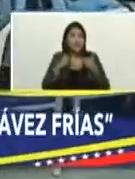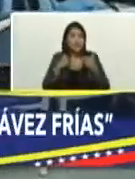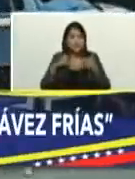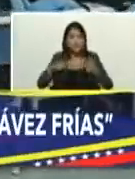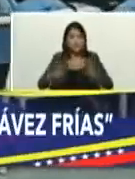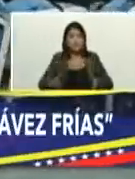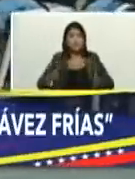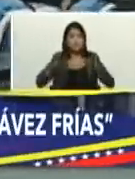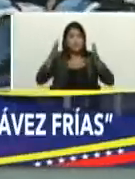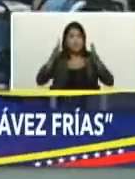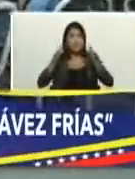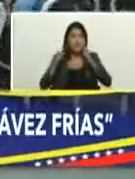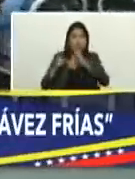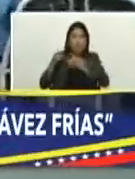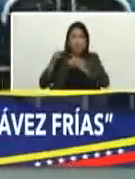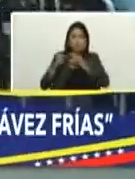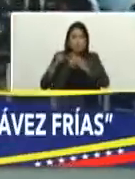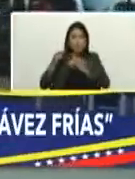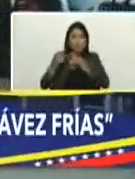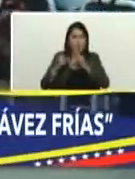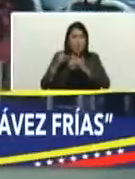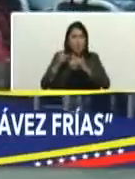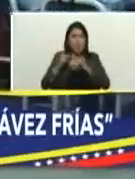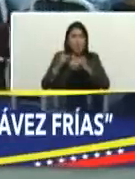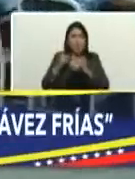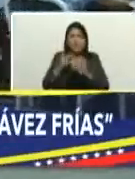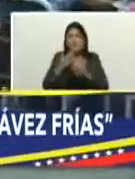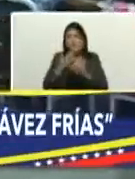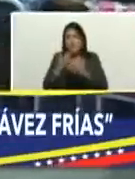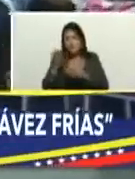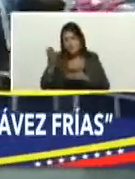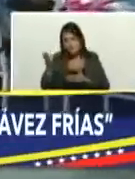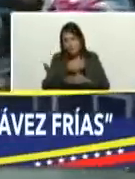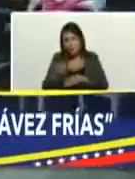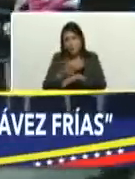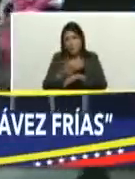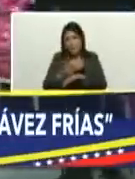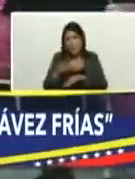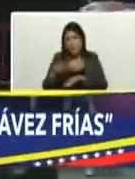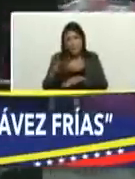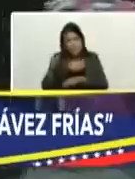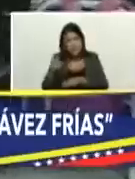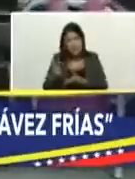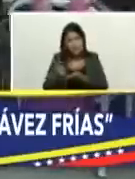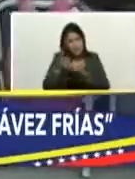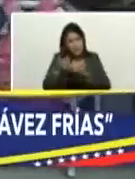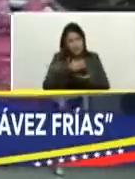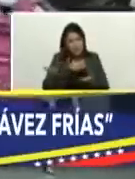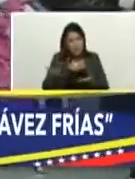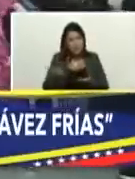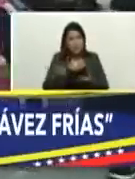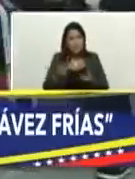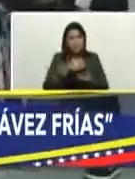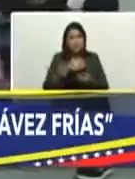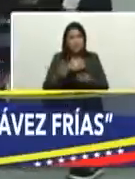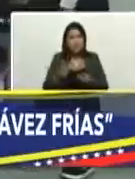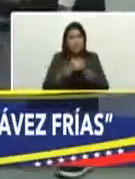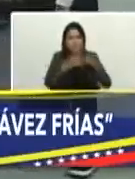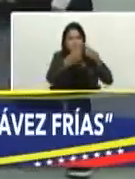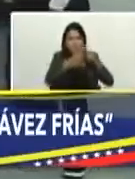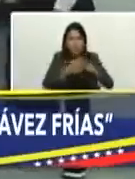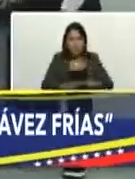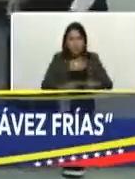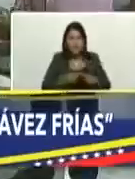que estaba en construcción, que le hicimos la solicitud a nuestro gobernador, la incluyó en el presupuesto de gobierno de este año